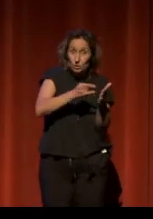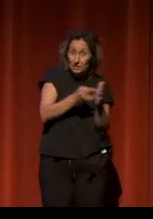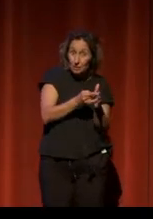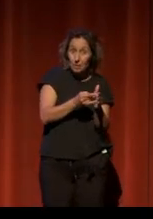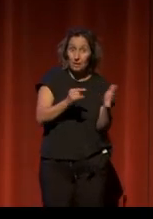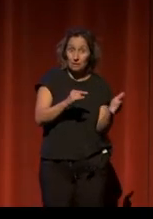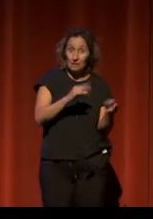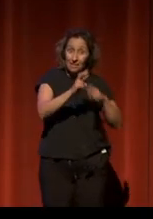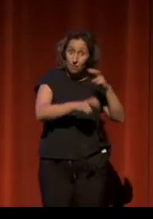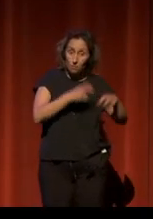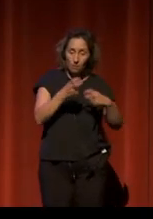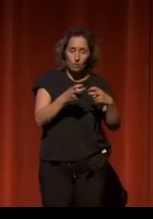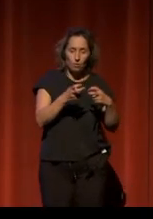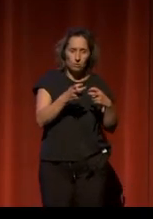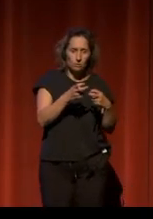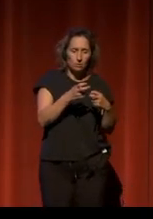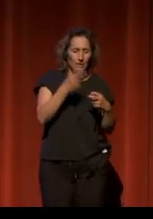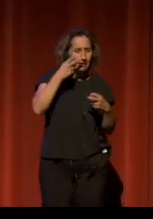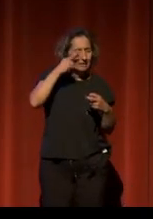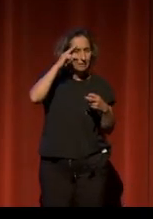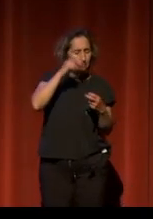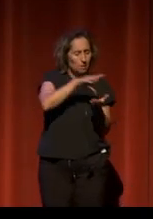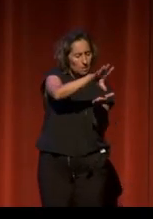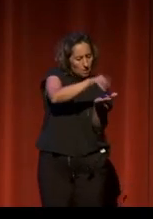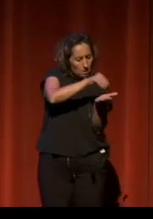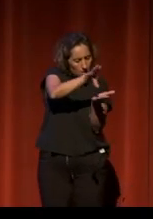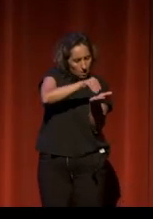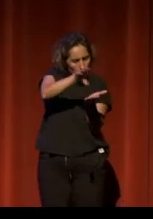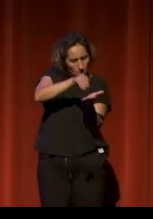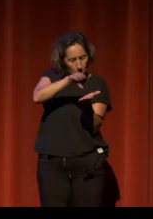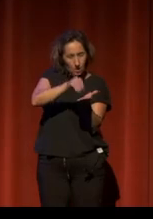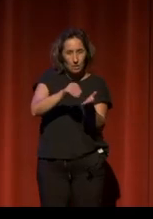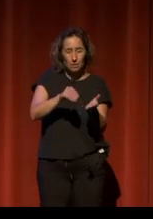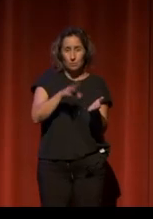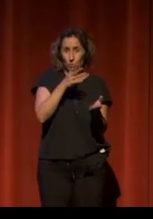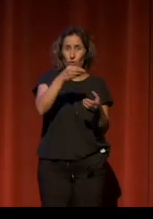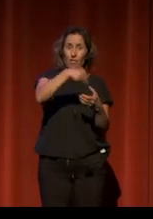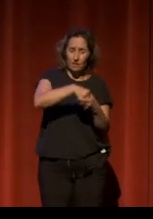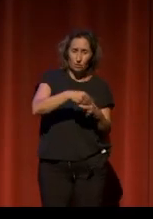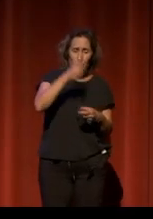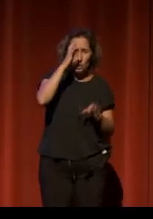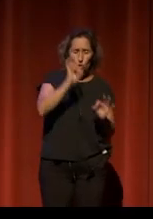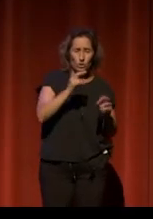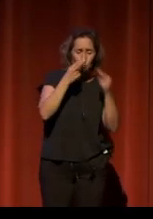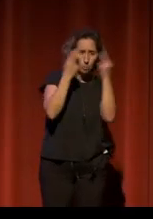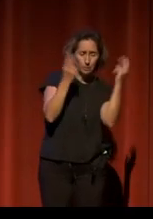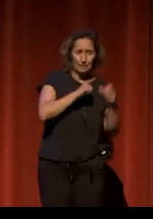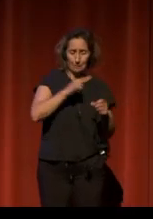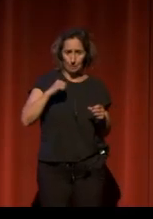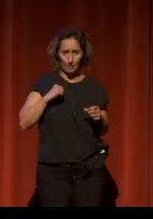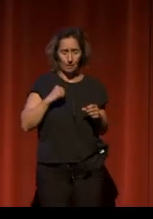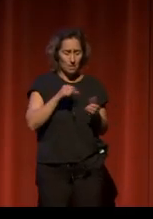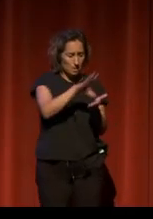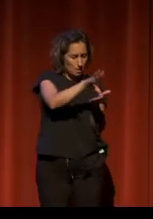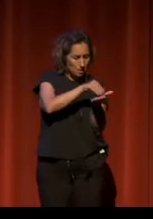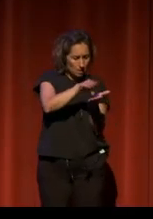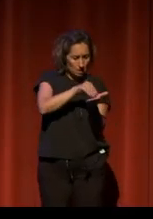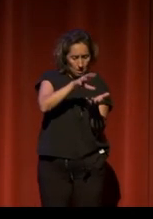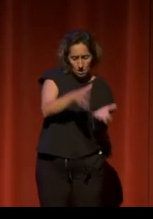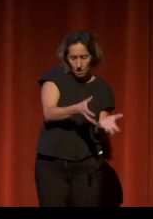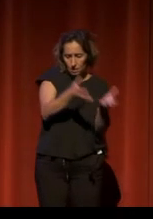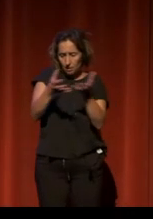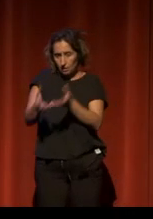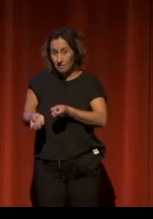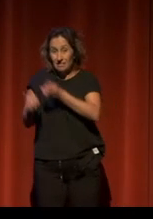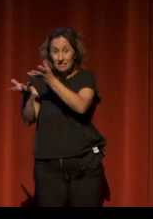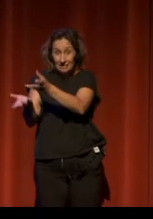innovación en la que convivían lógicas públicas privadas y sociales para diseñar Este modelo del hexágono de la innovación